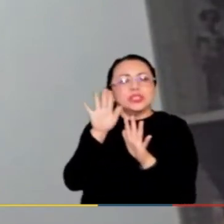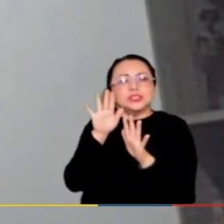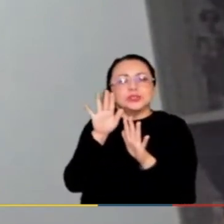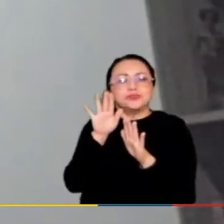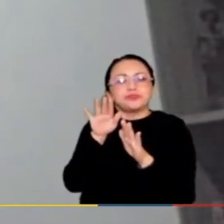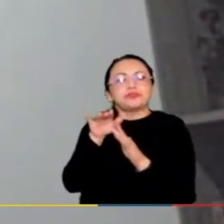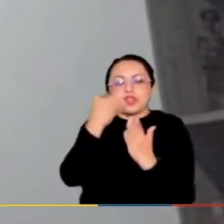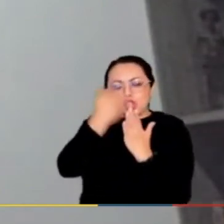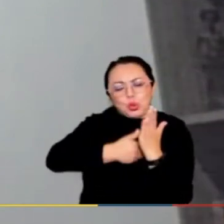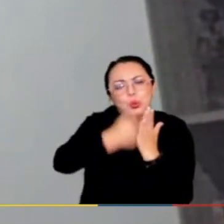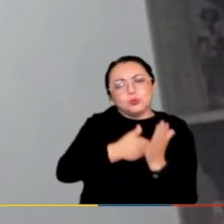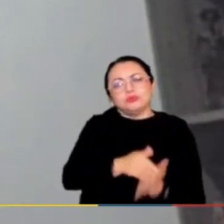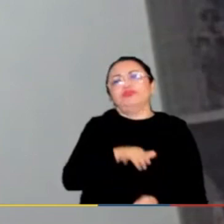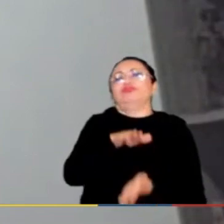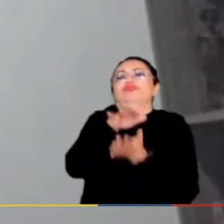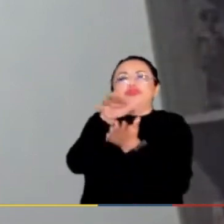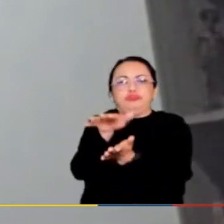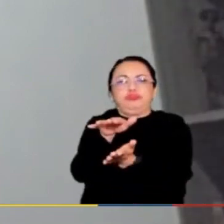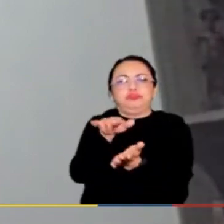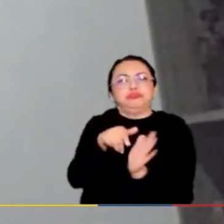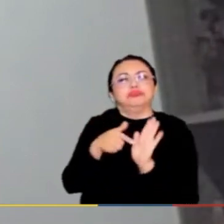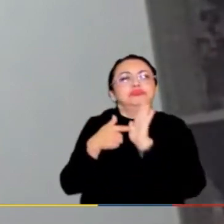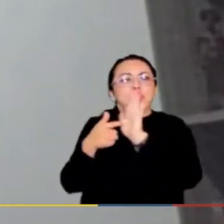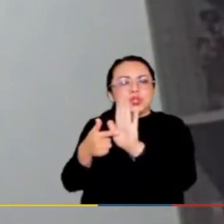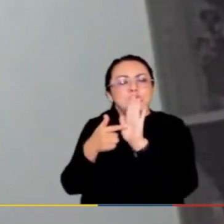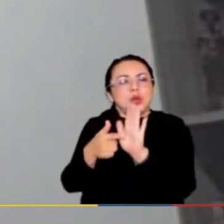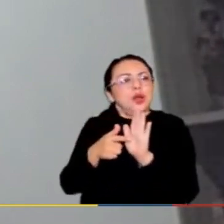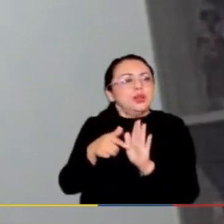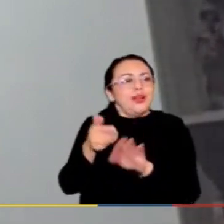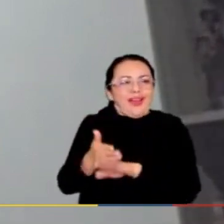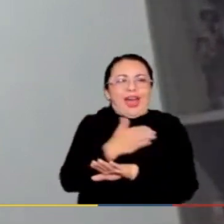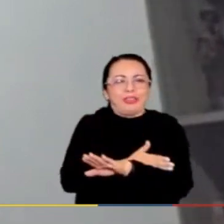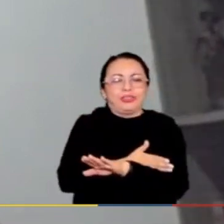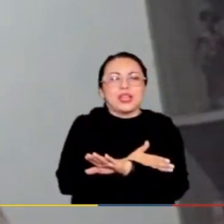los documentos que se le exigía de manera